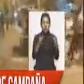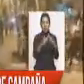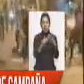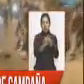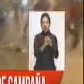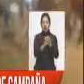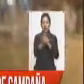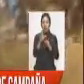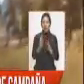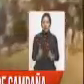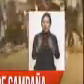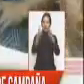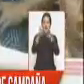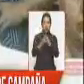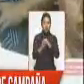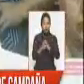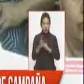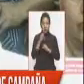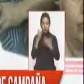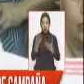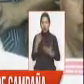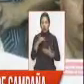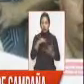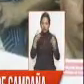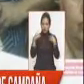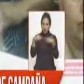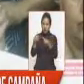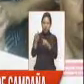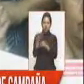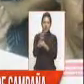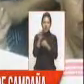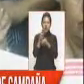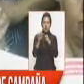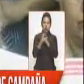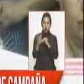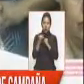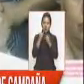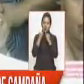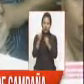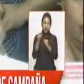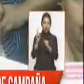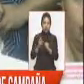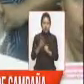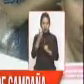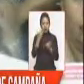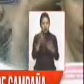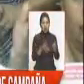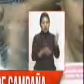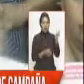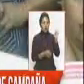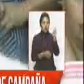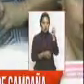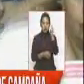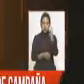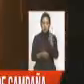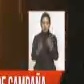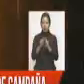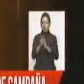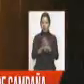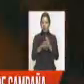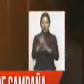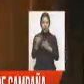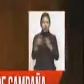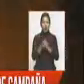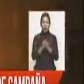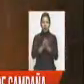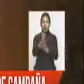casas de campaña. Nos estamos trasladando al Ministerio Público, estamos explicando porque han salido, ya ha habido declaraciones, están en las redes sociales, todos